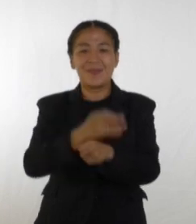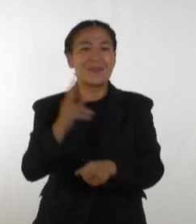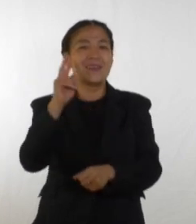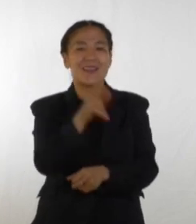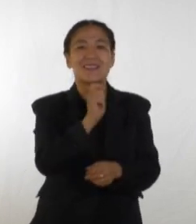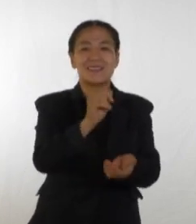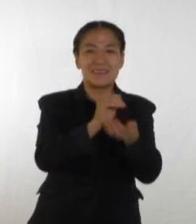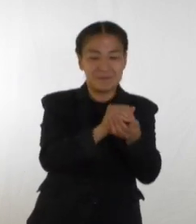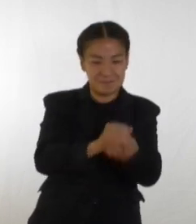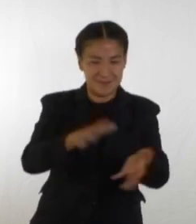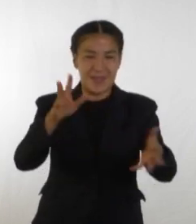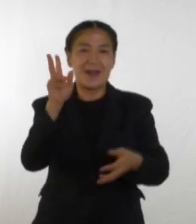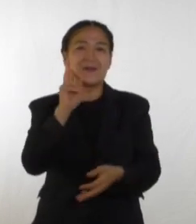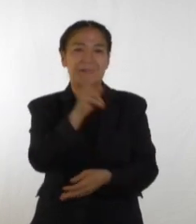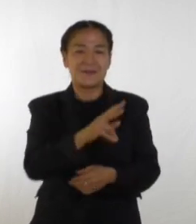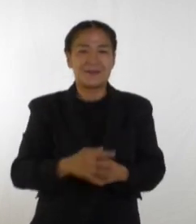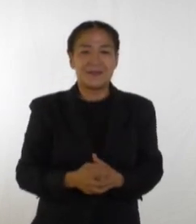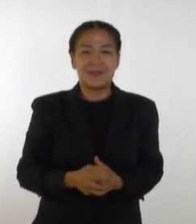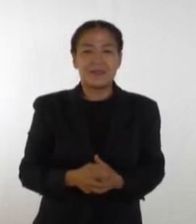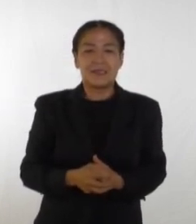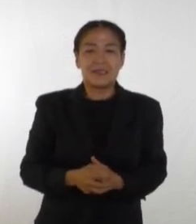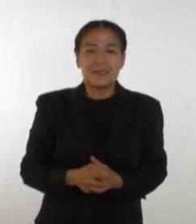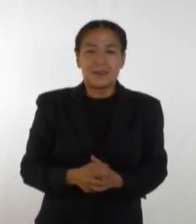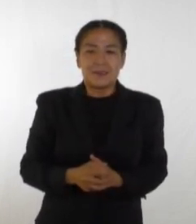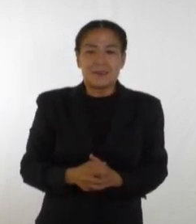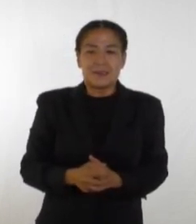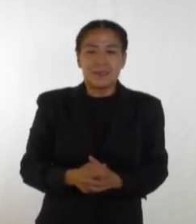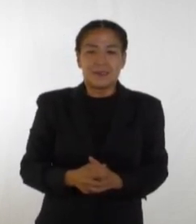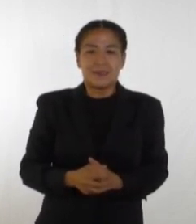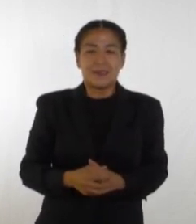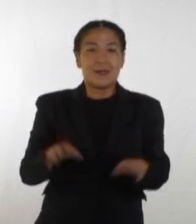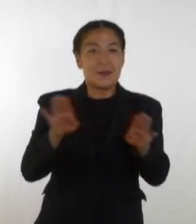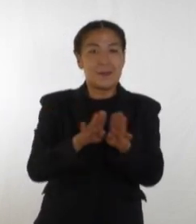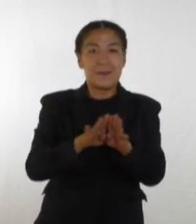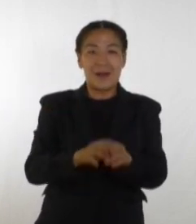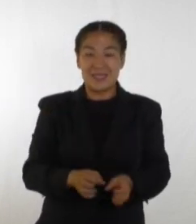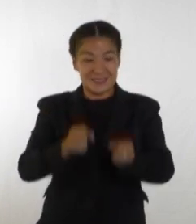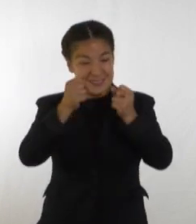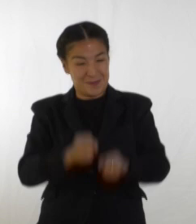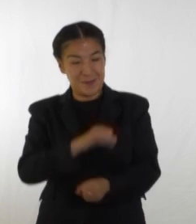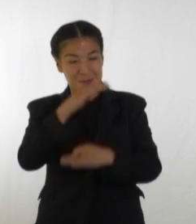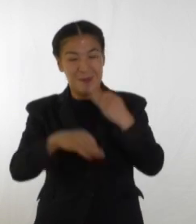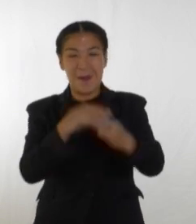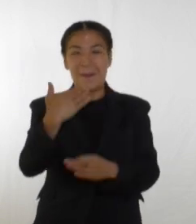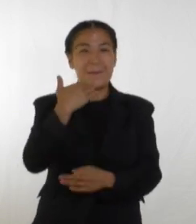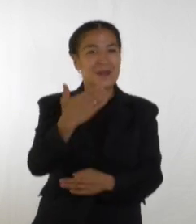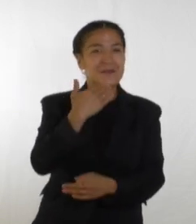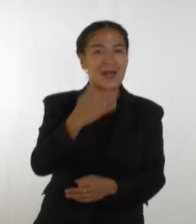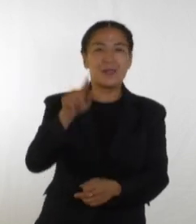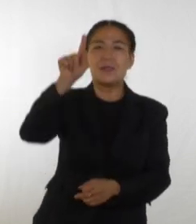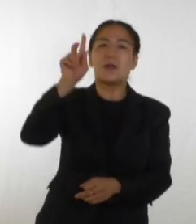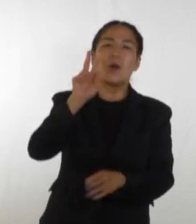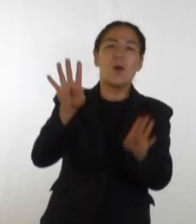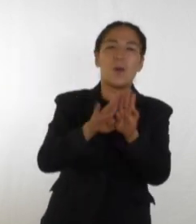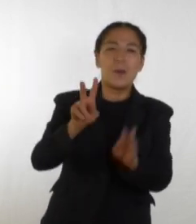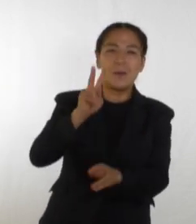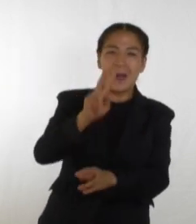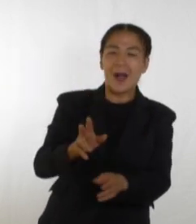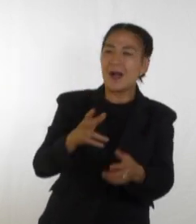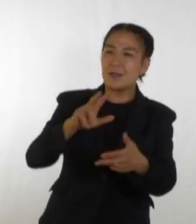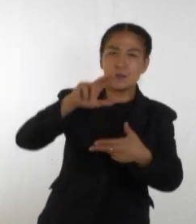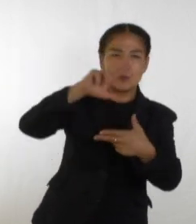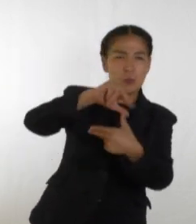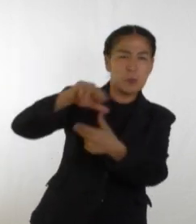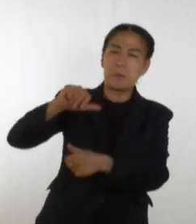nosotros en esta aventura del dado cargado que tengo con Dismar. Como podemos ver, no todo lo que brilla es oro, ¿eh? No siempre las apariencias de